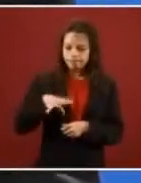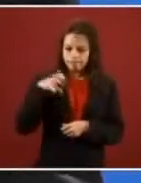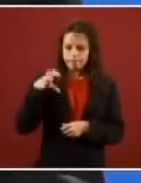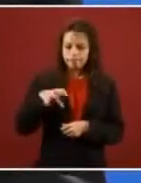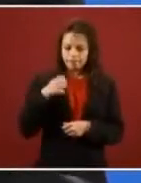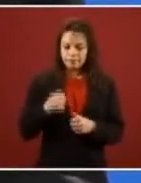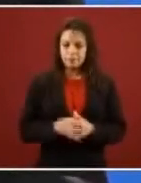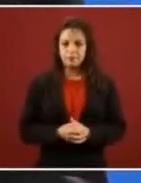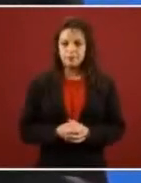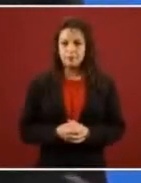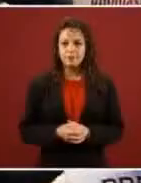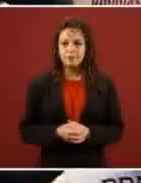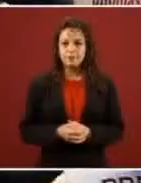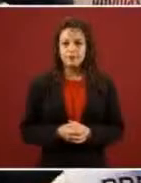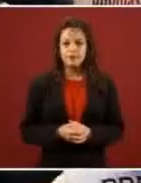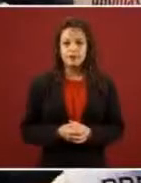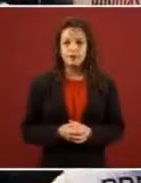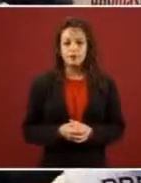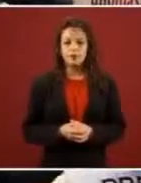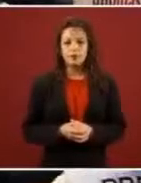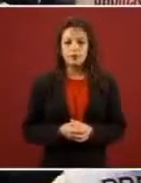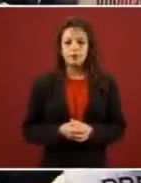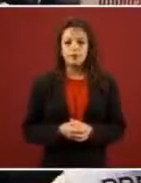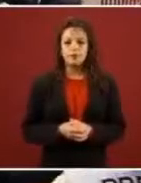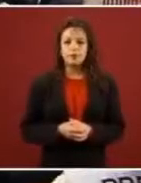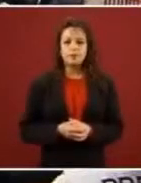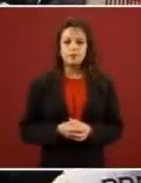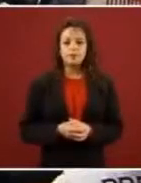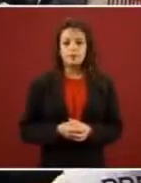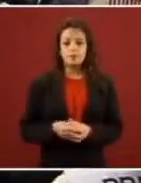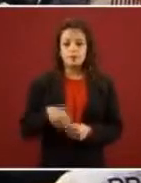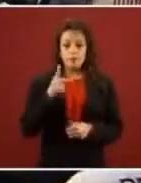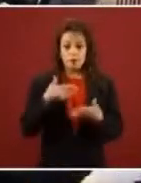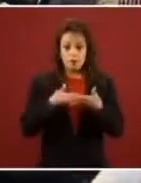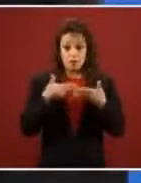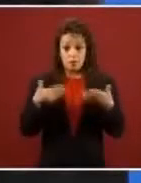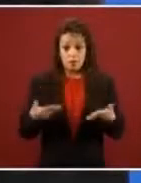ver si tuvimos